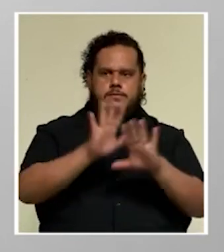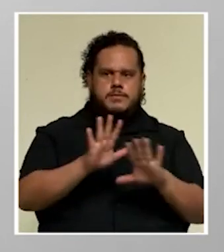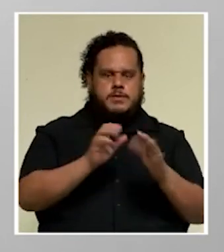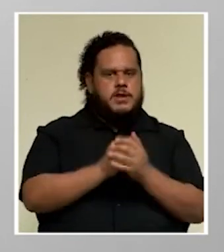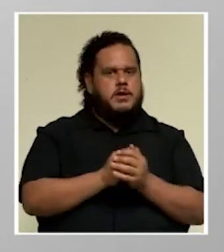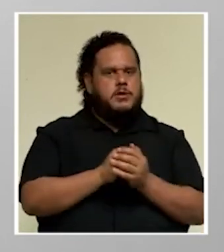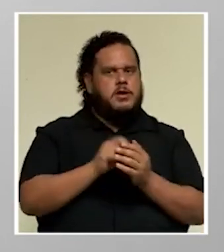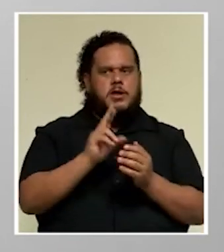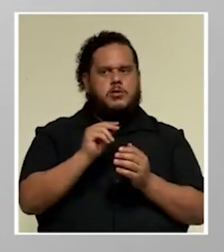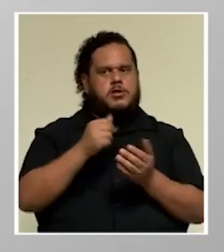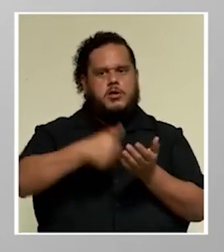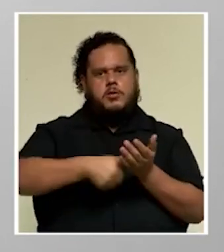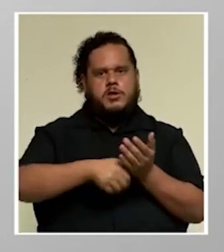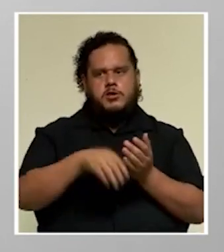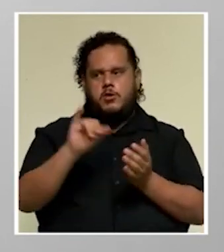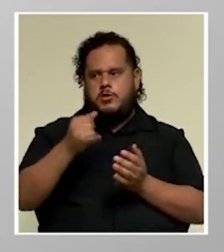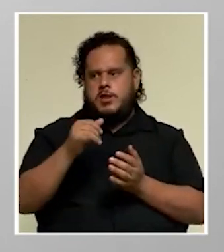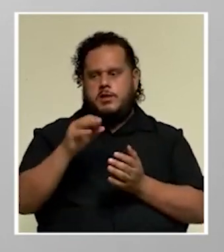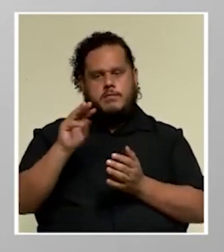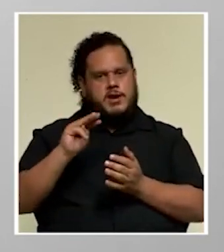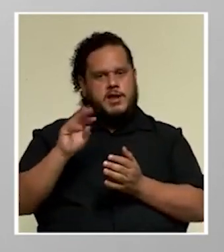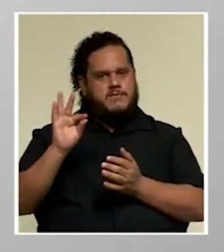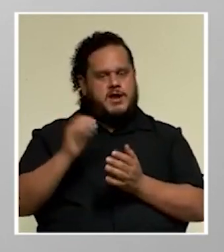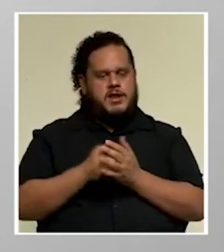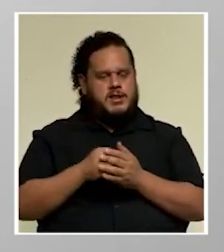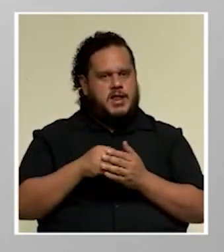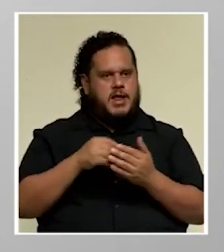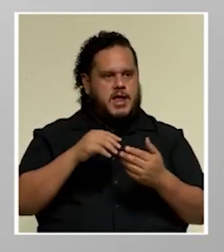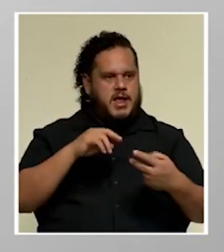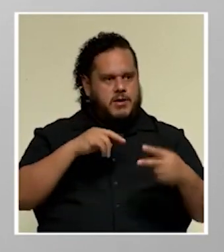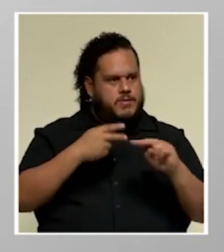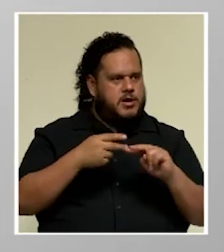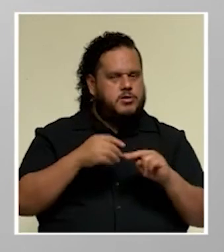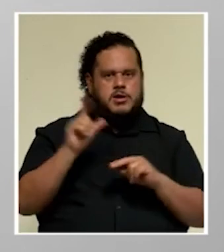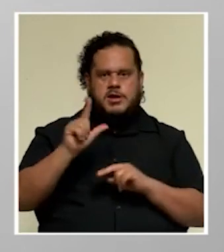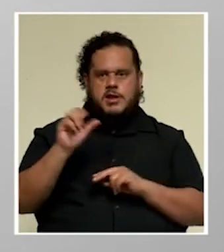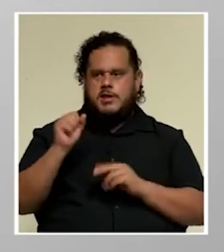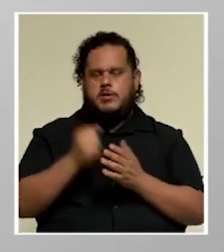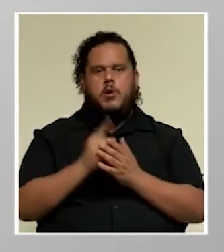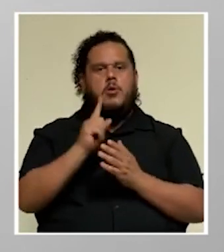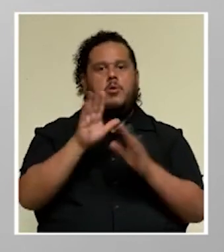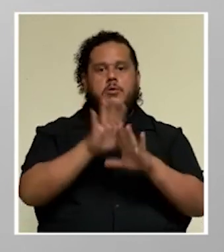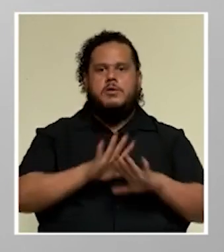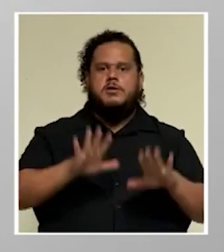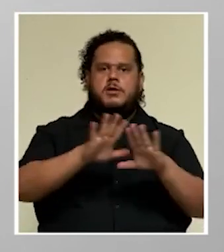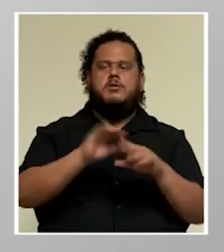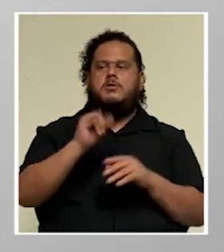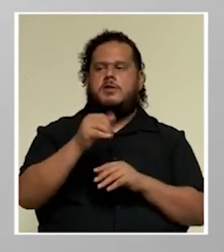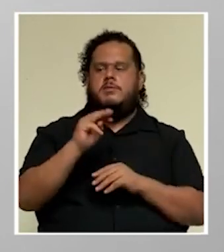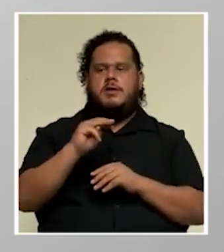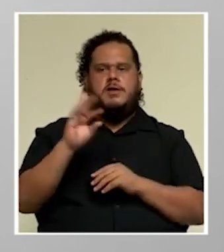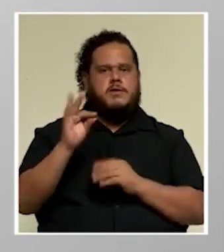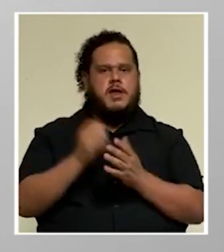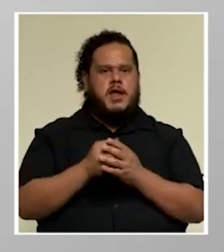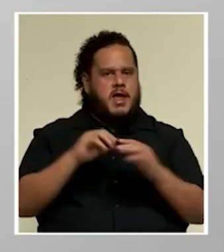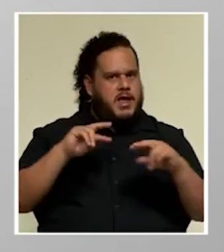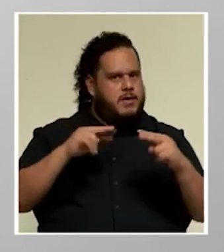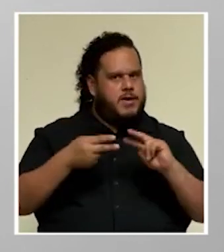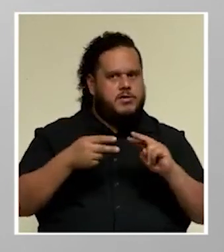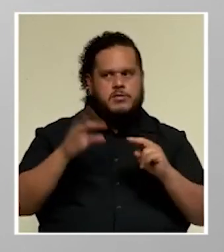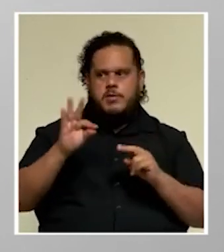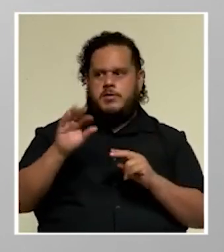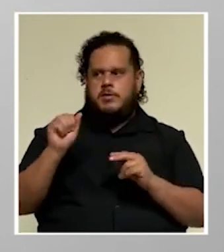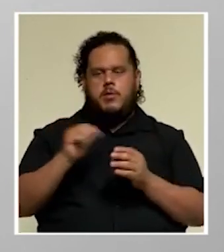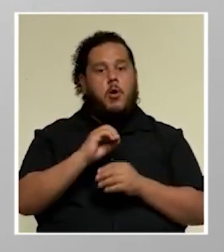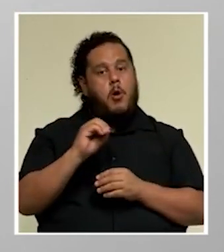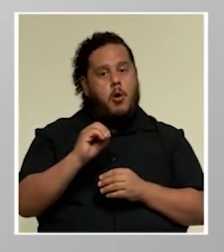una votación José María Figueres versus Linet Saborío, un escenario donde podría ser José María Figueres versus Fabricio Alvarado, o